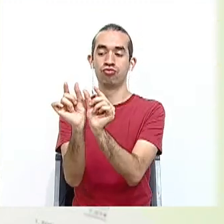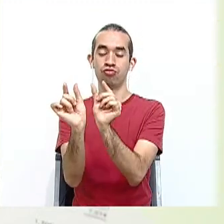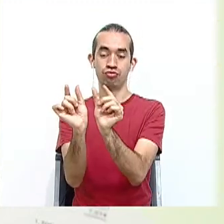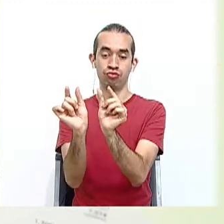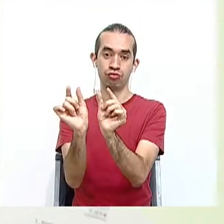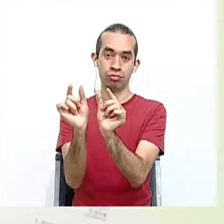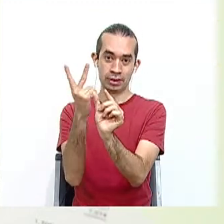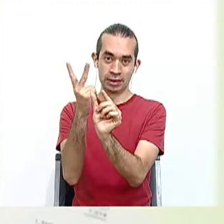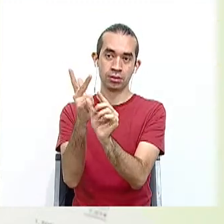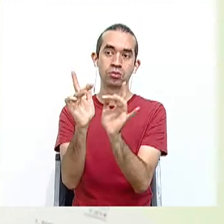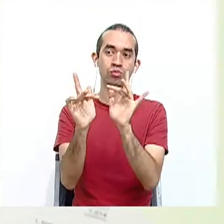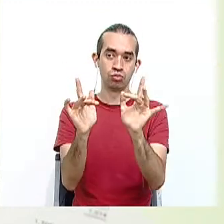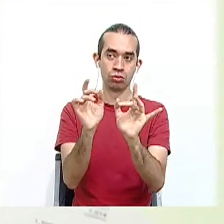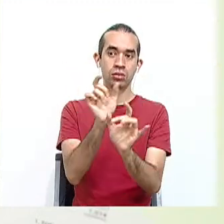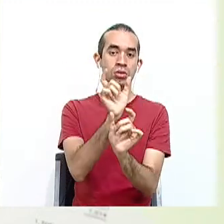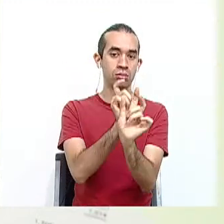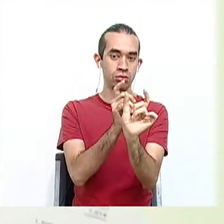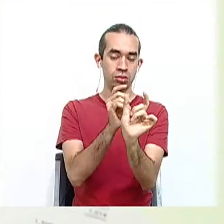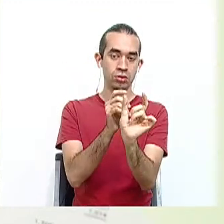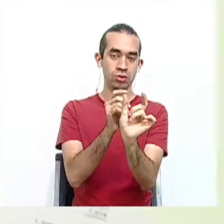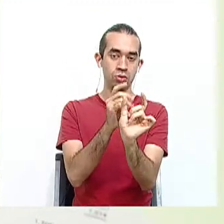4 números.